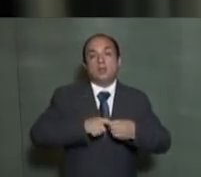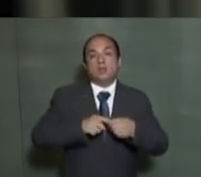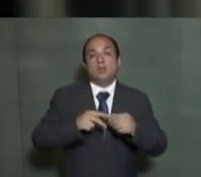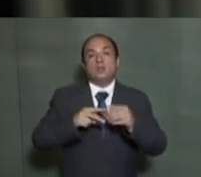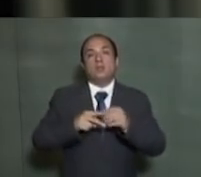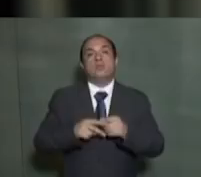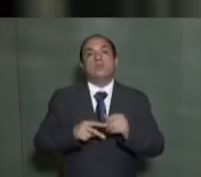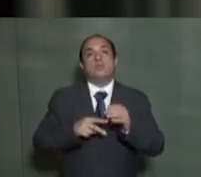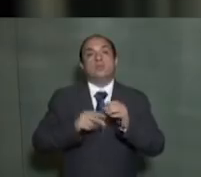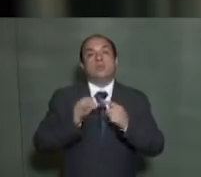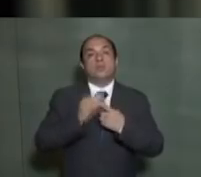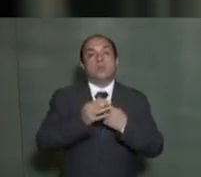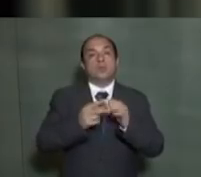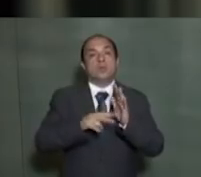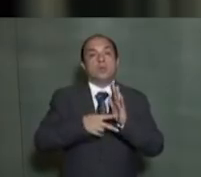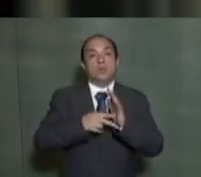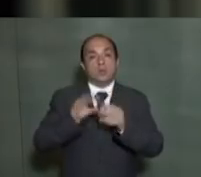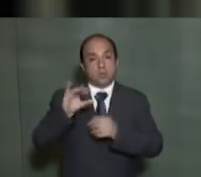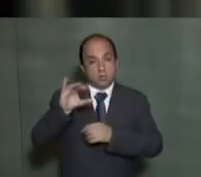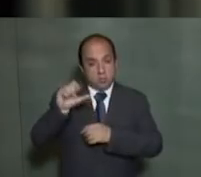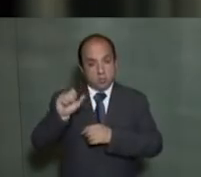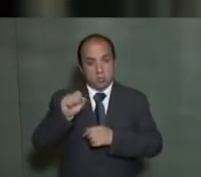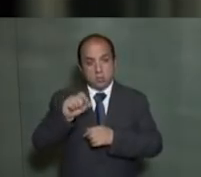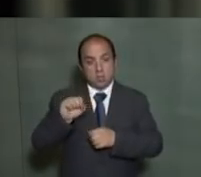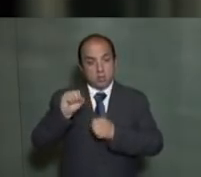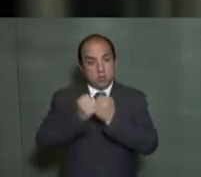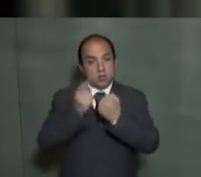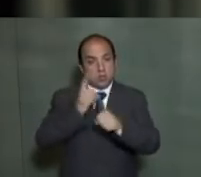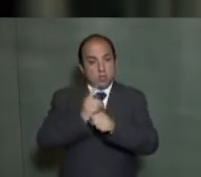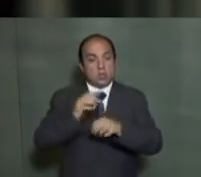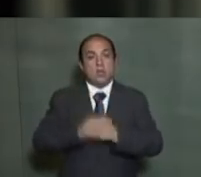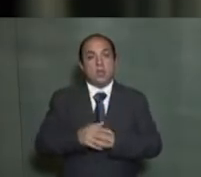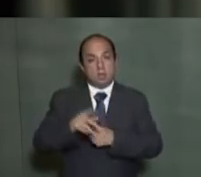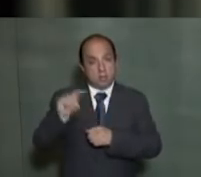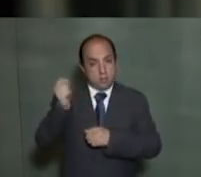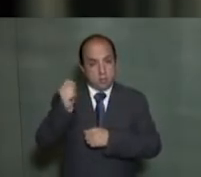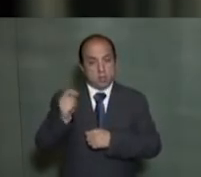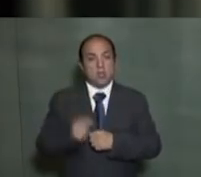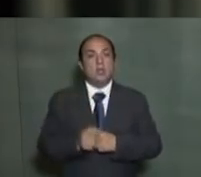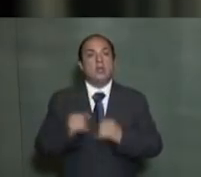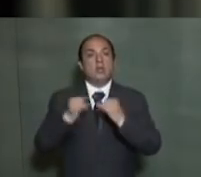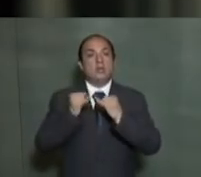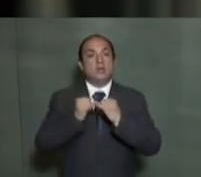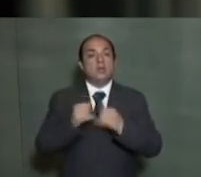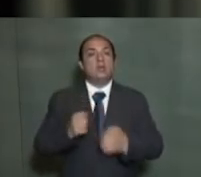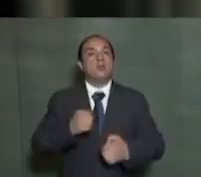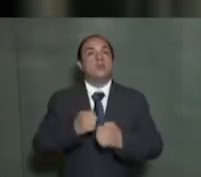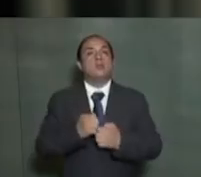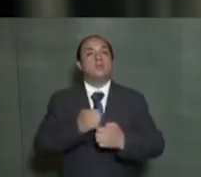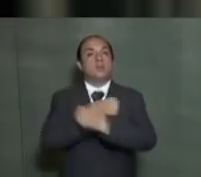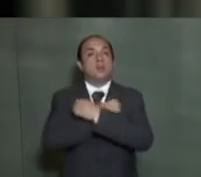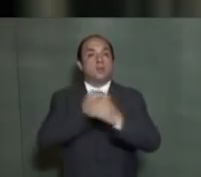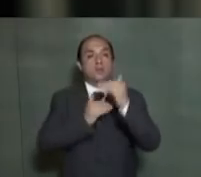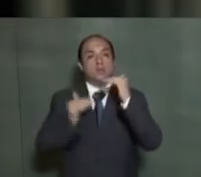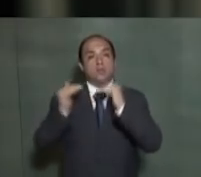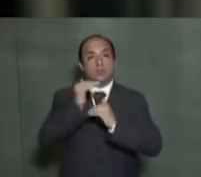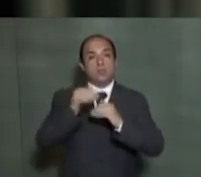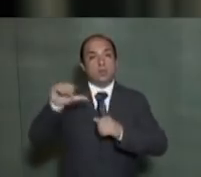sino de las sociedades técnicas e instituciones de educación superior que están con nosotros el día de hoy aquí en el